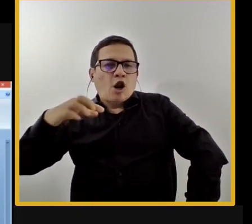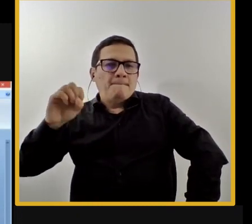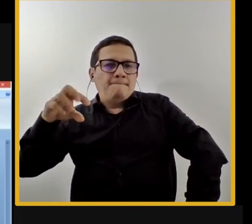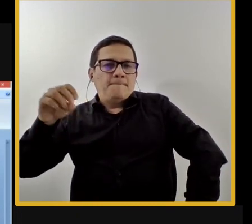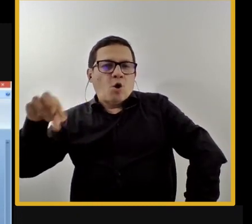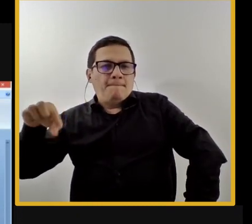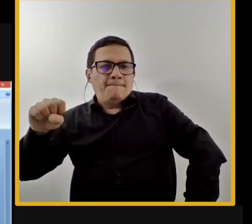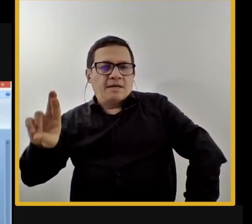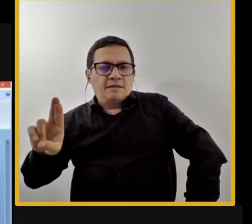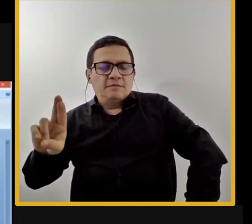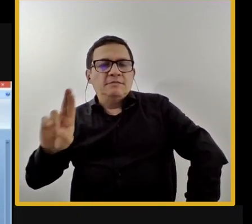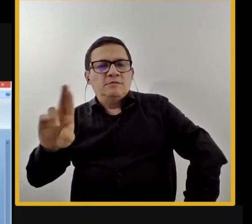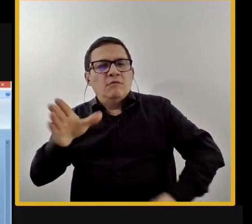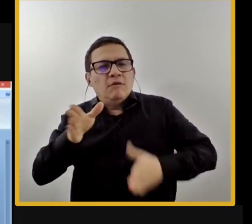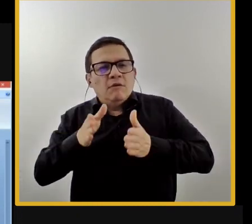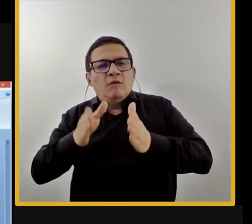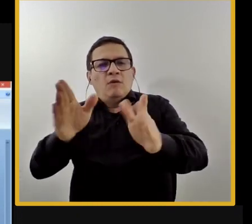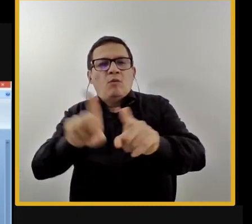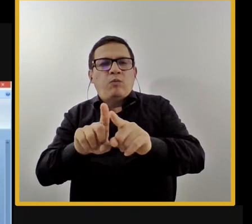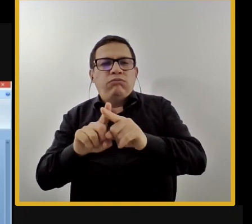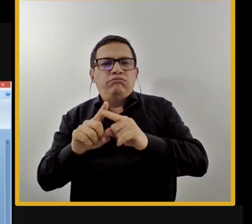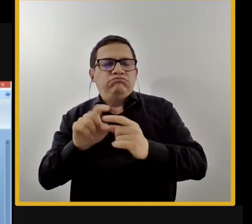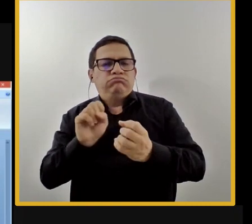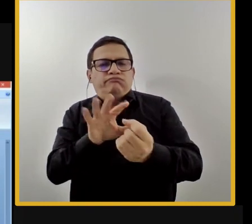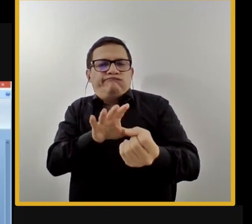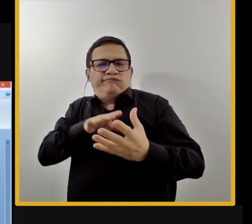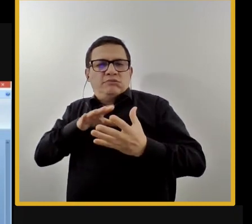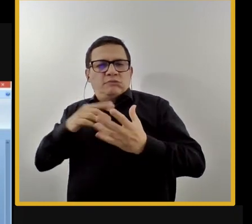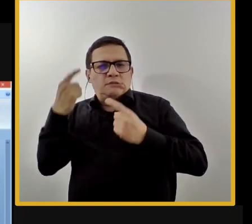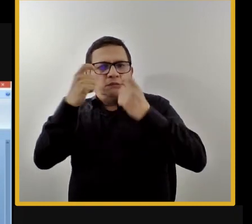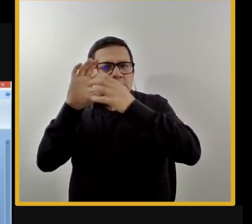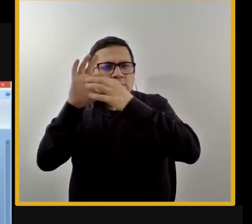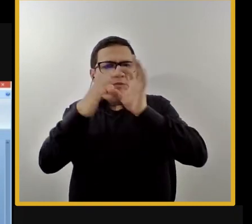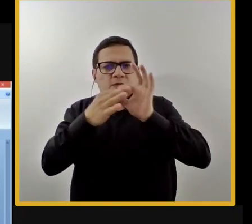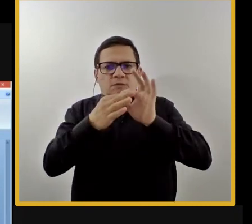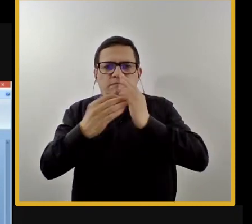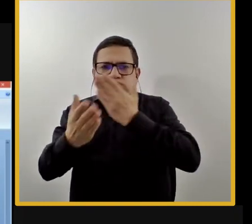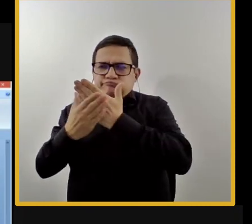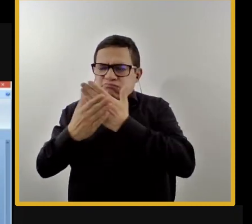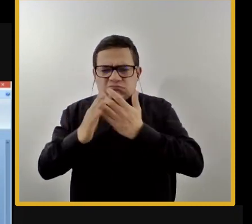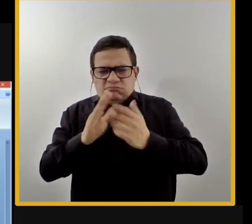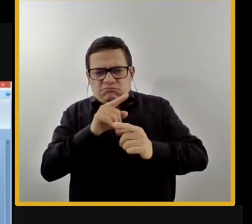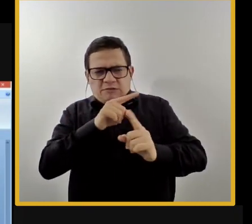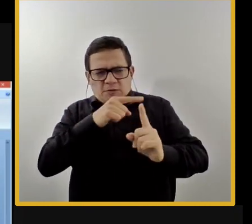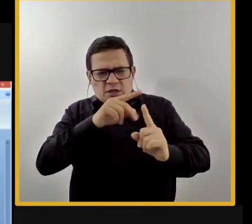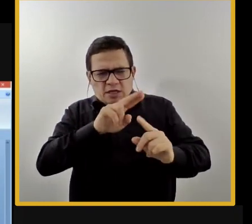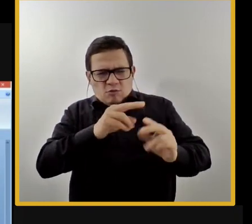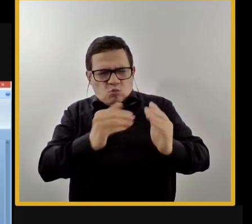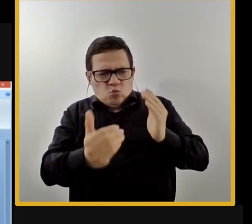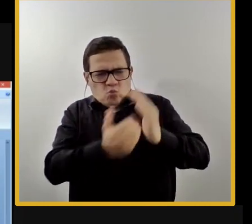como reacción crítica ante las directrices fundamentales del neopositivismo